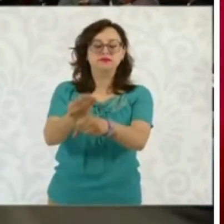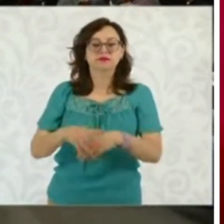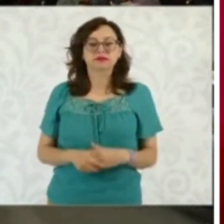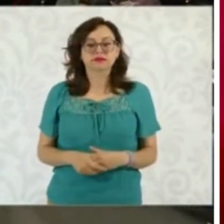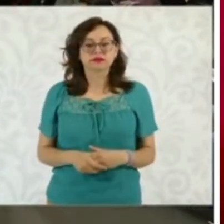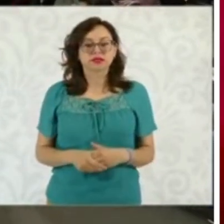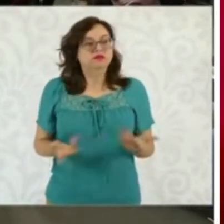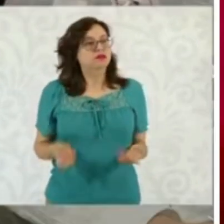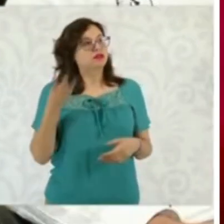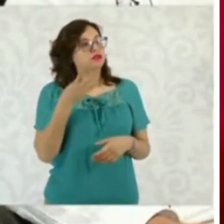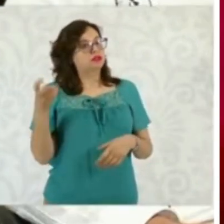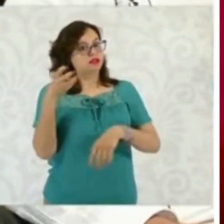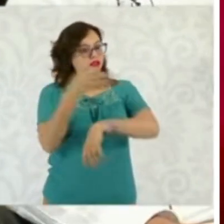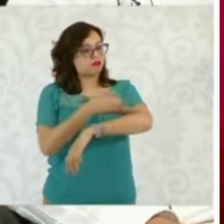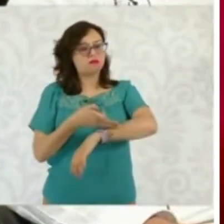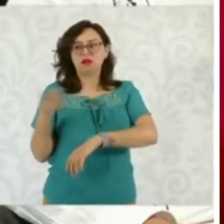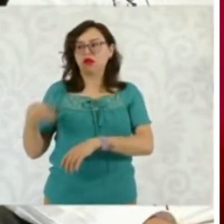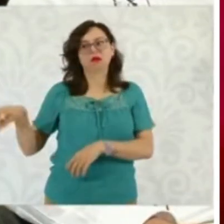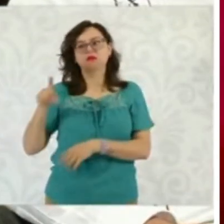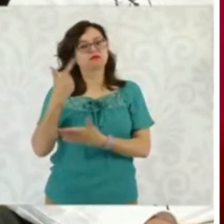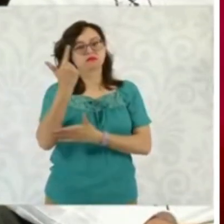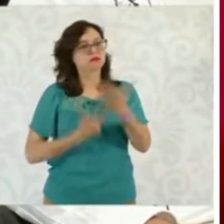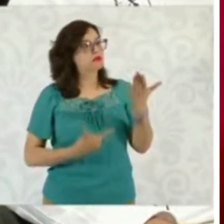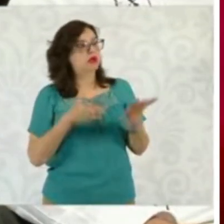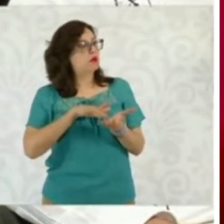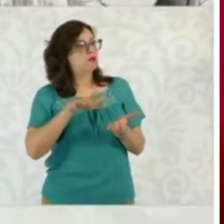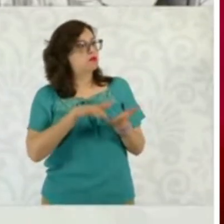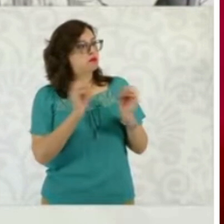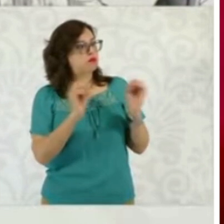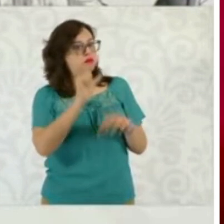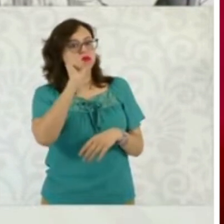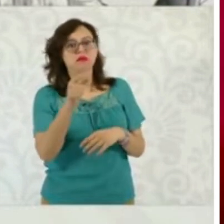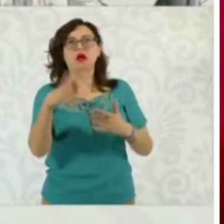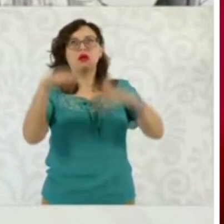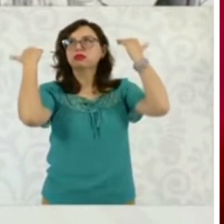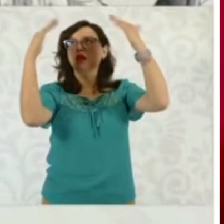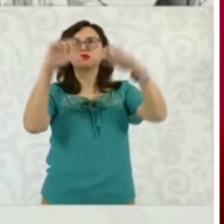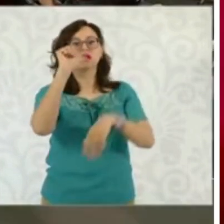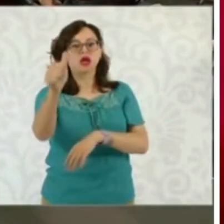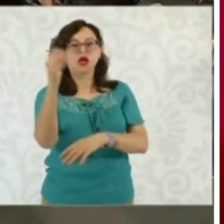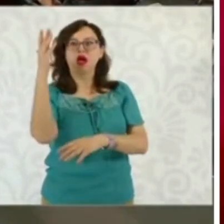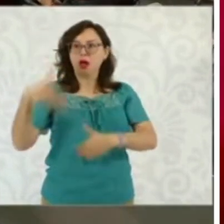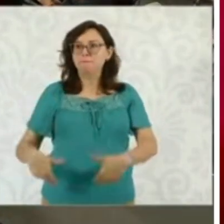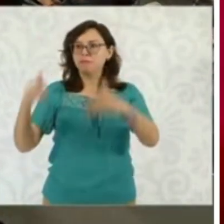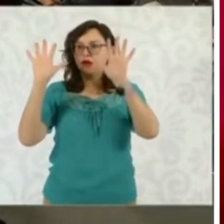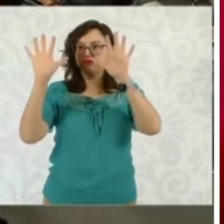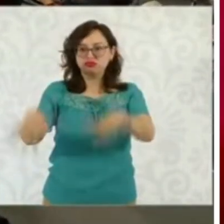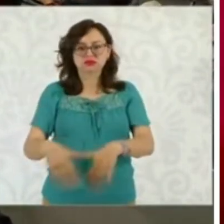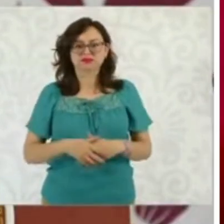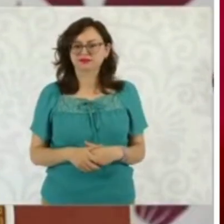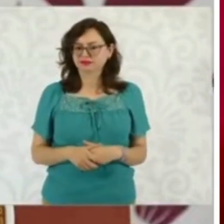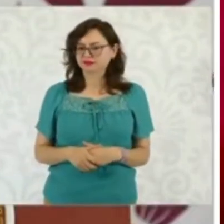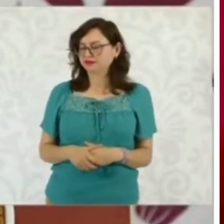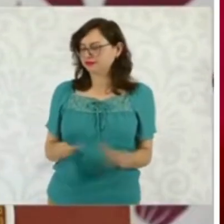Y de estas 300 familias que no recibieron el apoyo para sus casas, dicen que, pues hay que ver cuántas son. Están sin techos, otros se cayeron la pared y que no han podido... Pues se hace el censo.